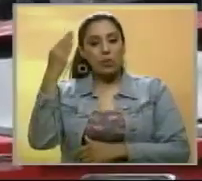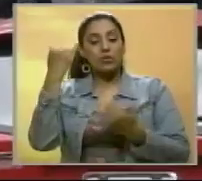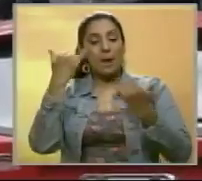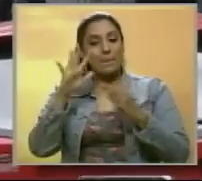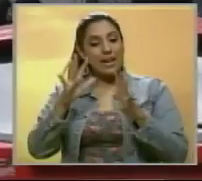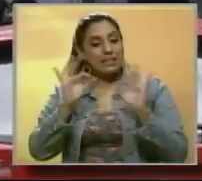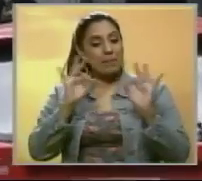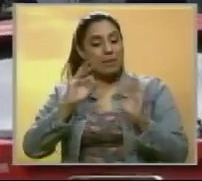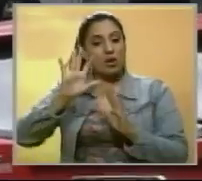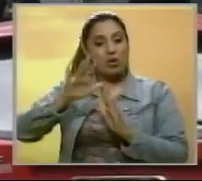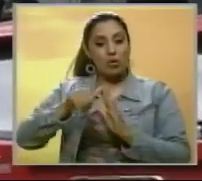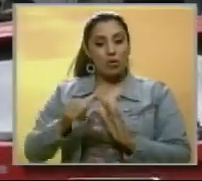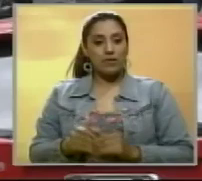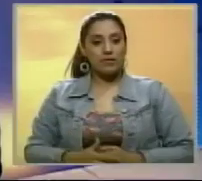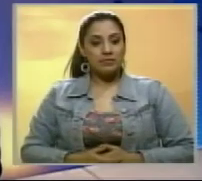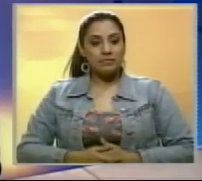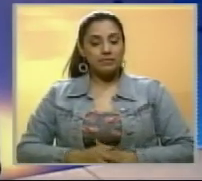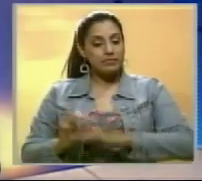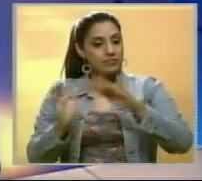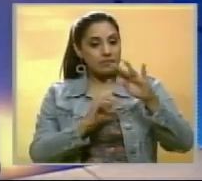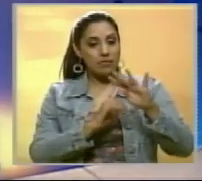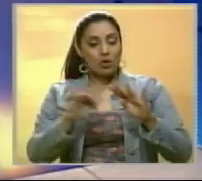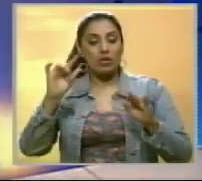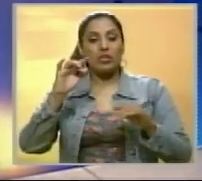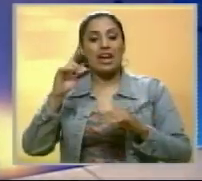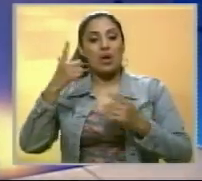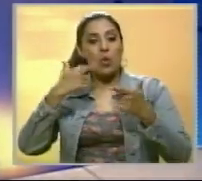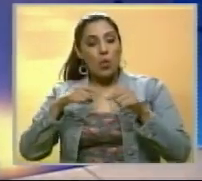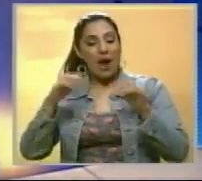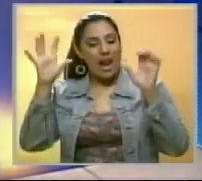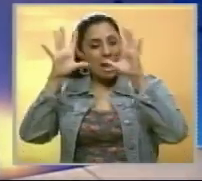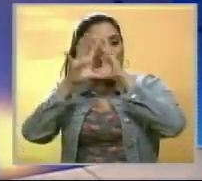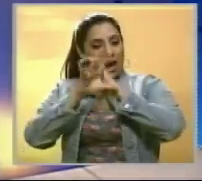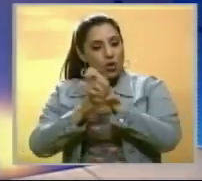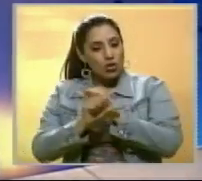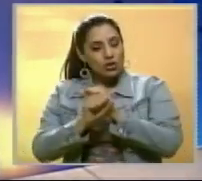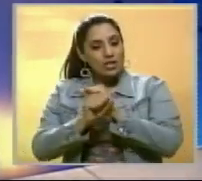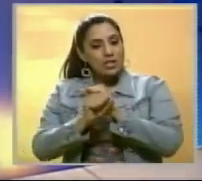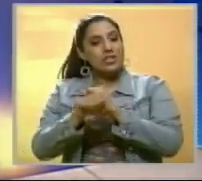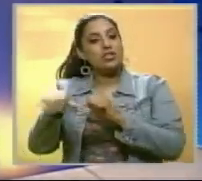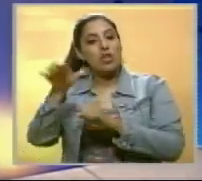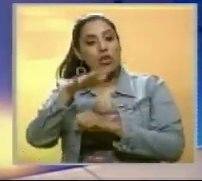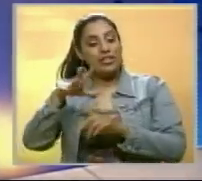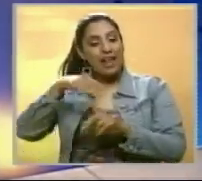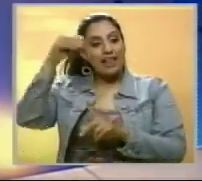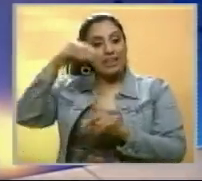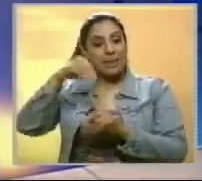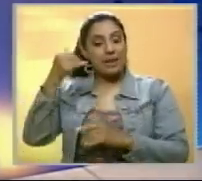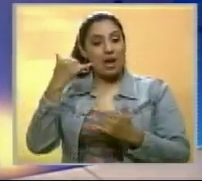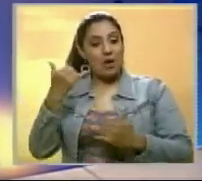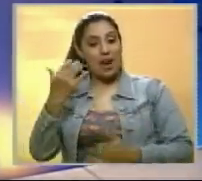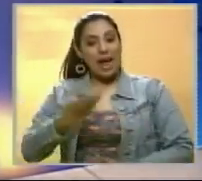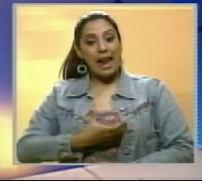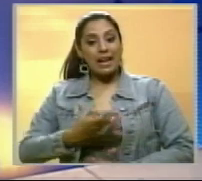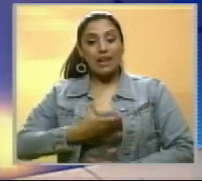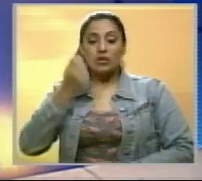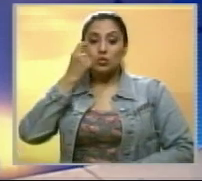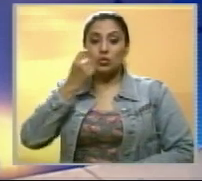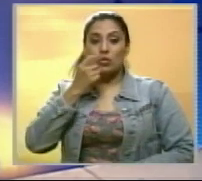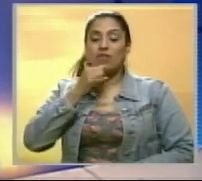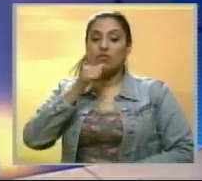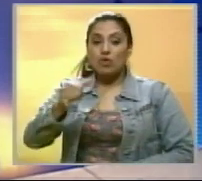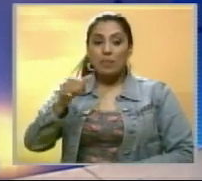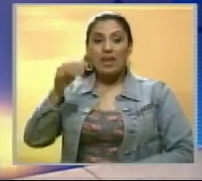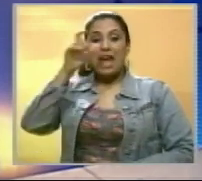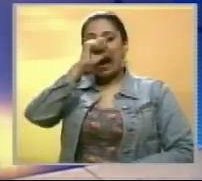fue para robarle. Durante un operativo nocturno en Santa Eduvigis, el alcalde de Sucre, Carlos Ocariz, informó que en el